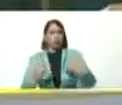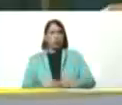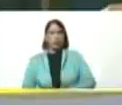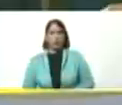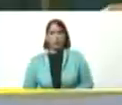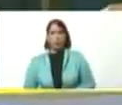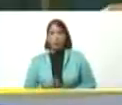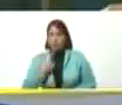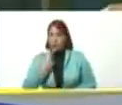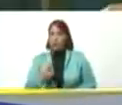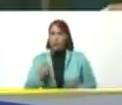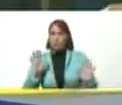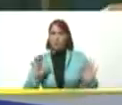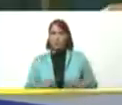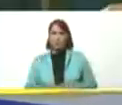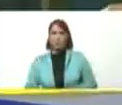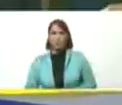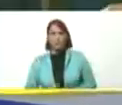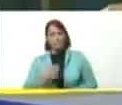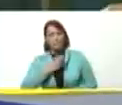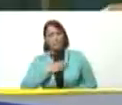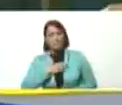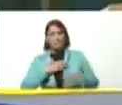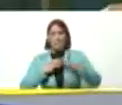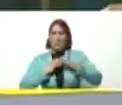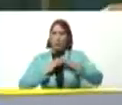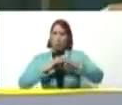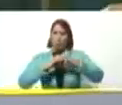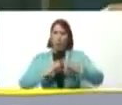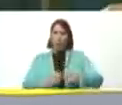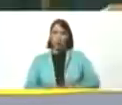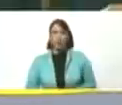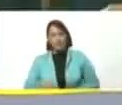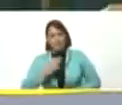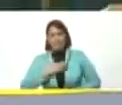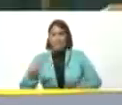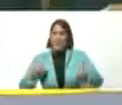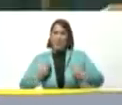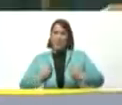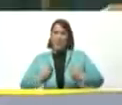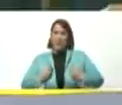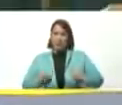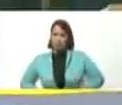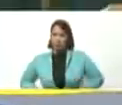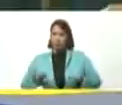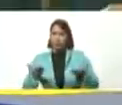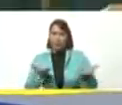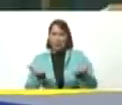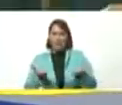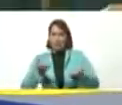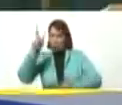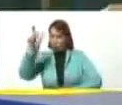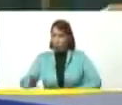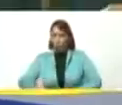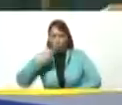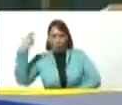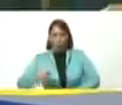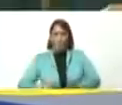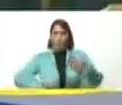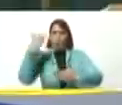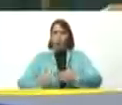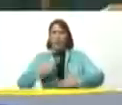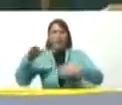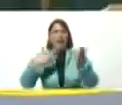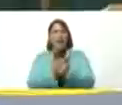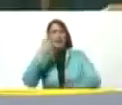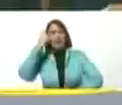Y dije, mi corazón, mi vida la pongo al servicio de este hombre y de este proyecto. Hasta